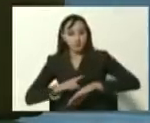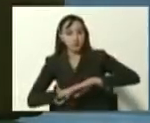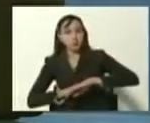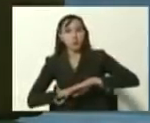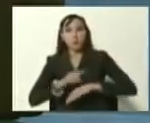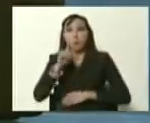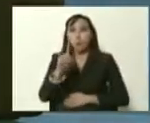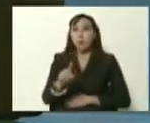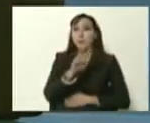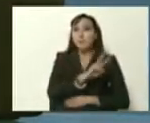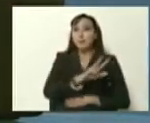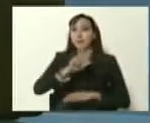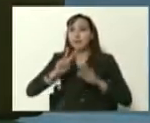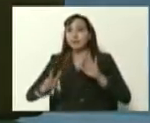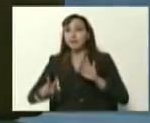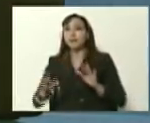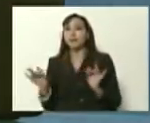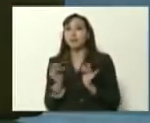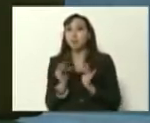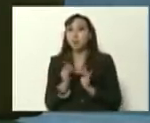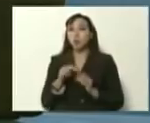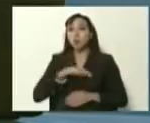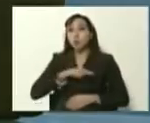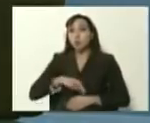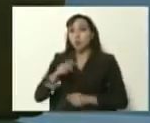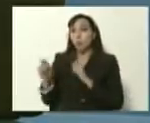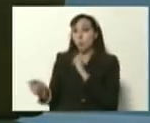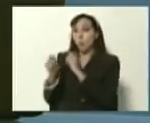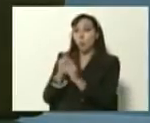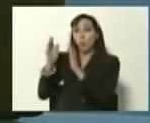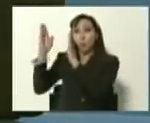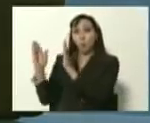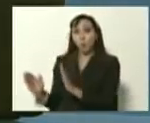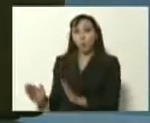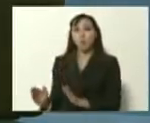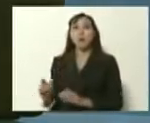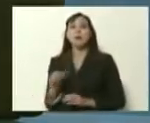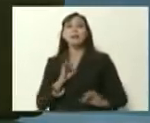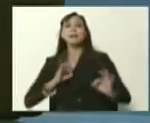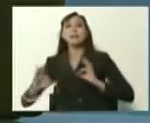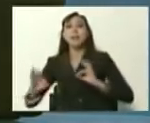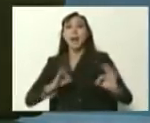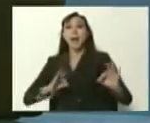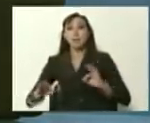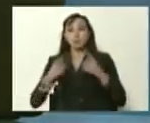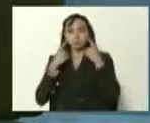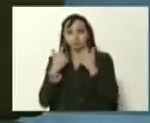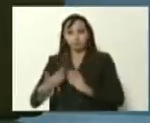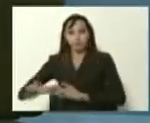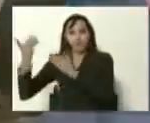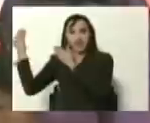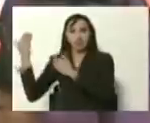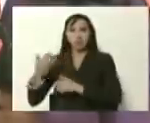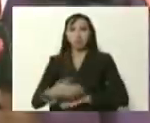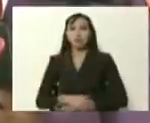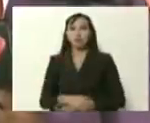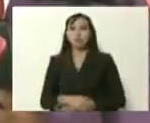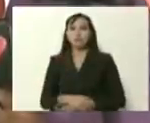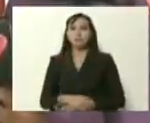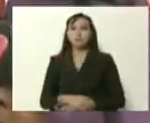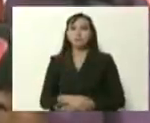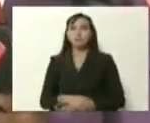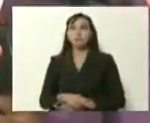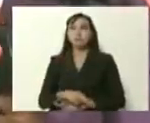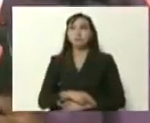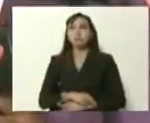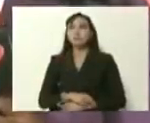1:27 de la tarde, nos trasladamos nuevamente con nuestra compañera Gisette Cabrera en el Teatro Teresa Carreño. Adelante. Hemos sostenido reuniones